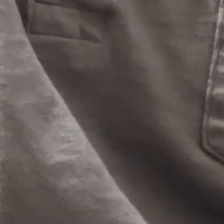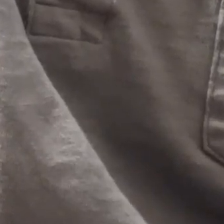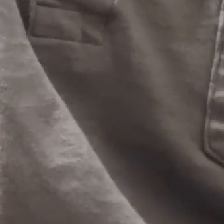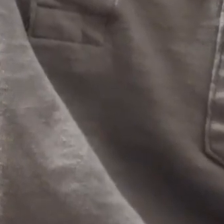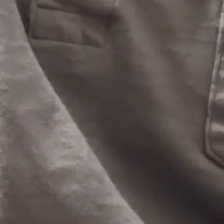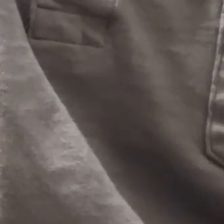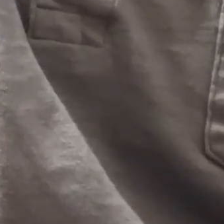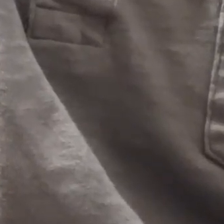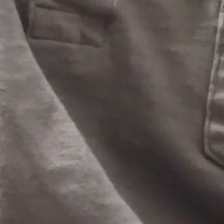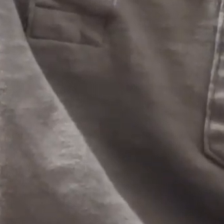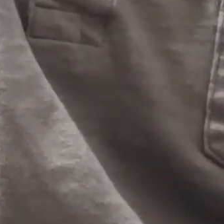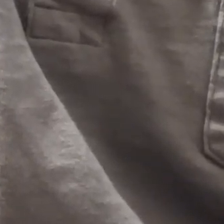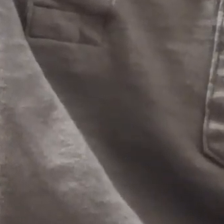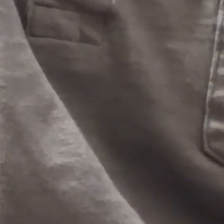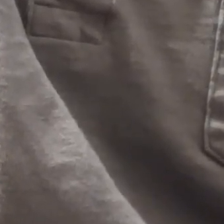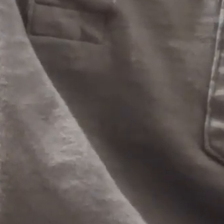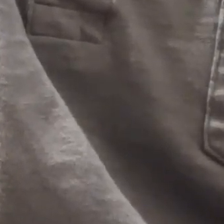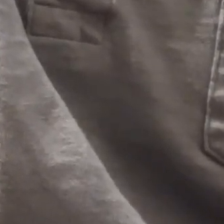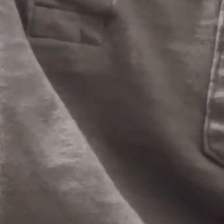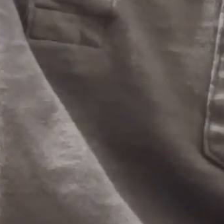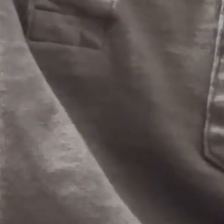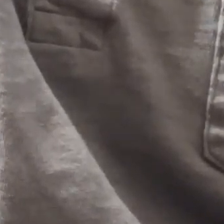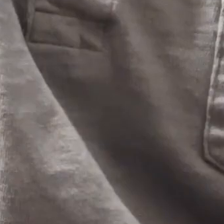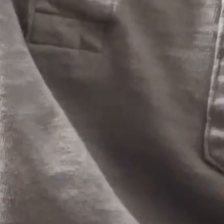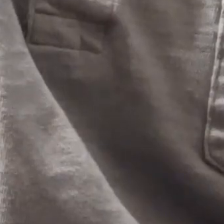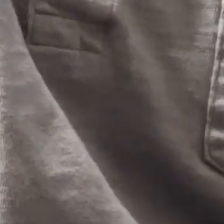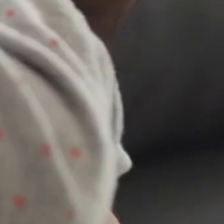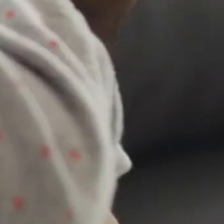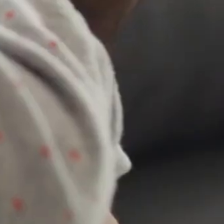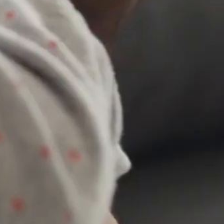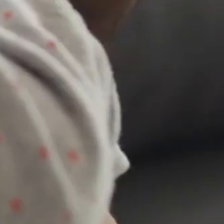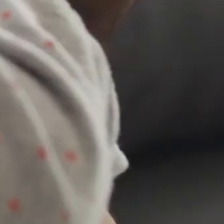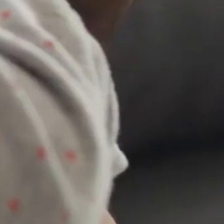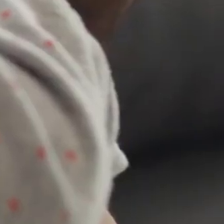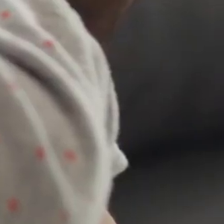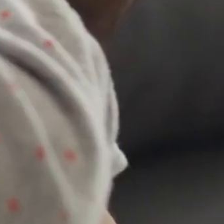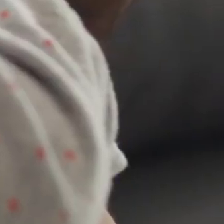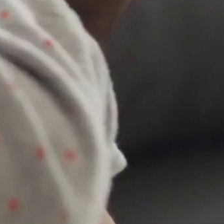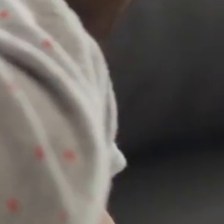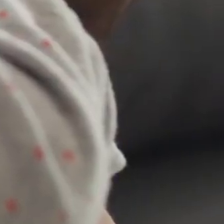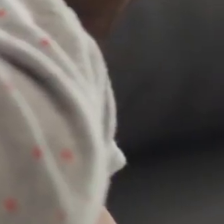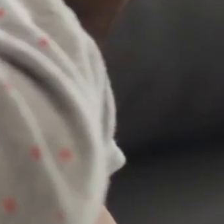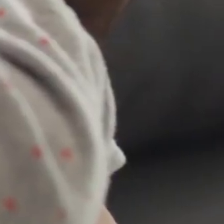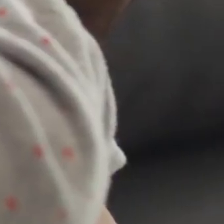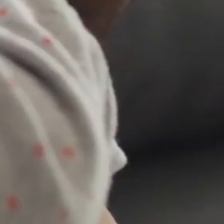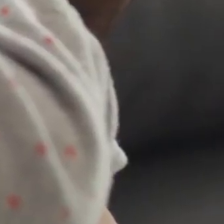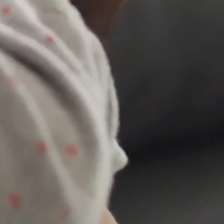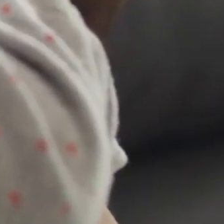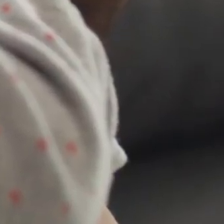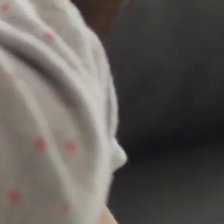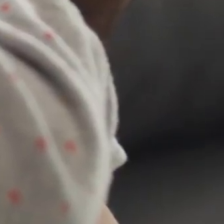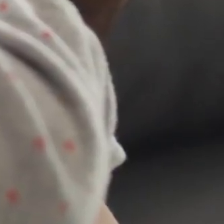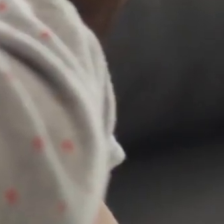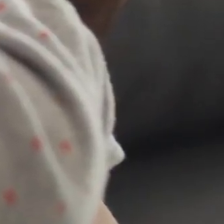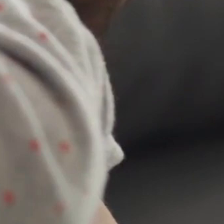bacteria Helicobacter pylori, que desencadenan diferentes tipos de cáncer. Para las mujeres en particular, recuerda la importancia